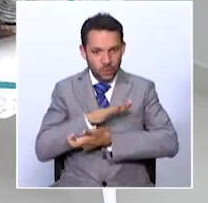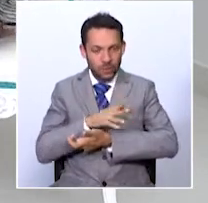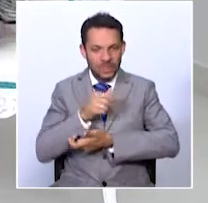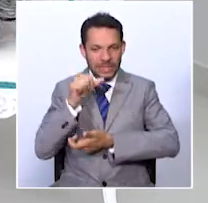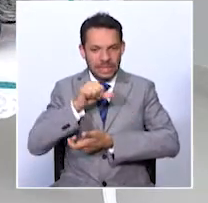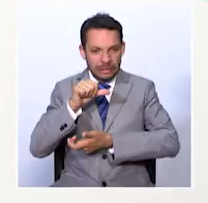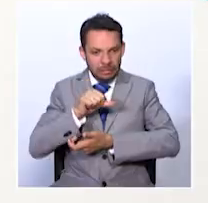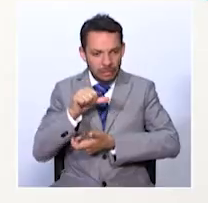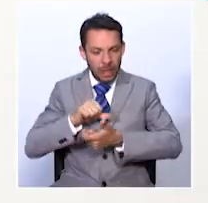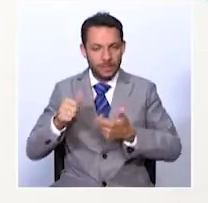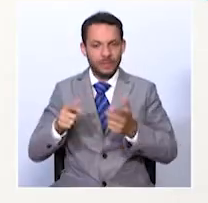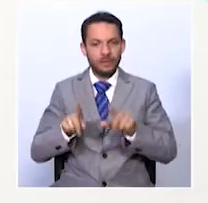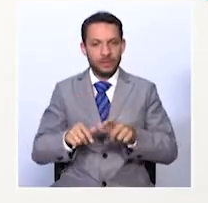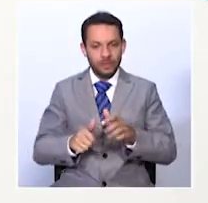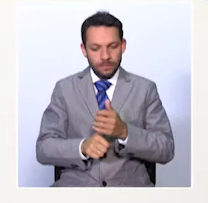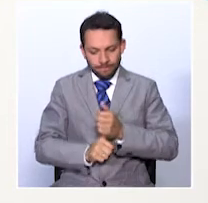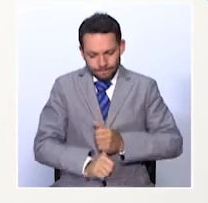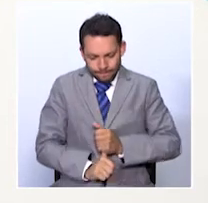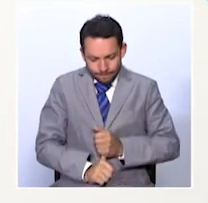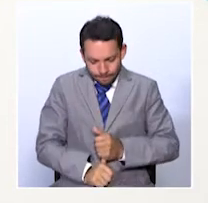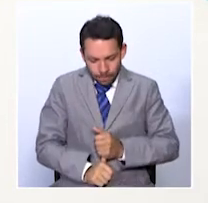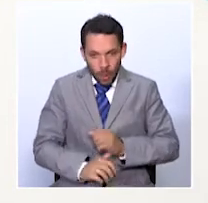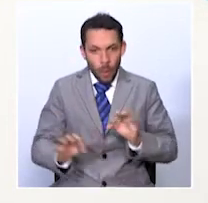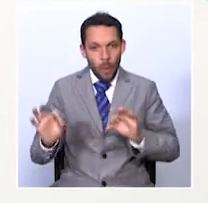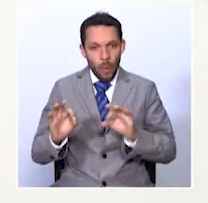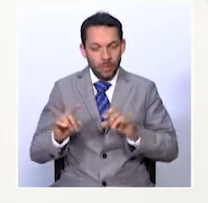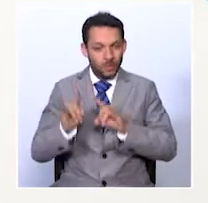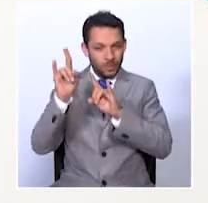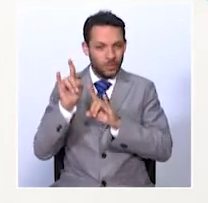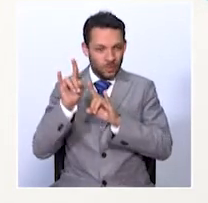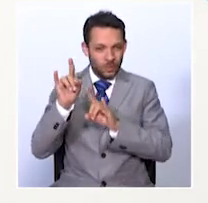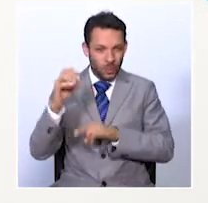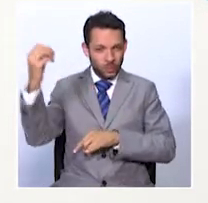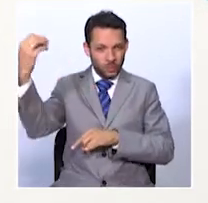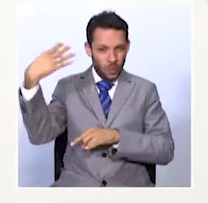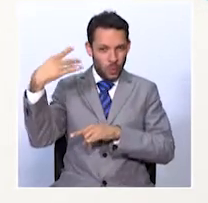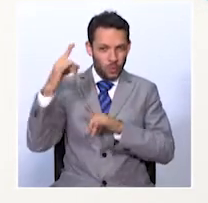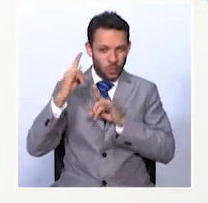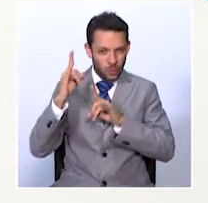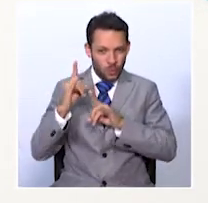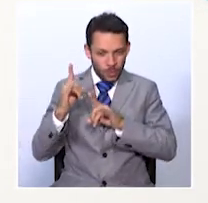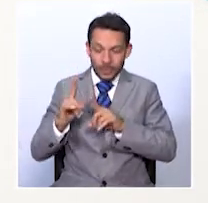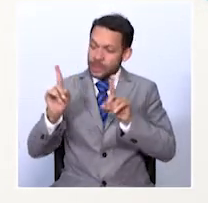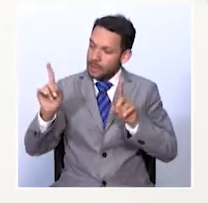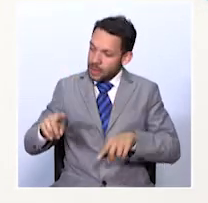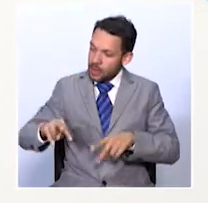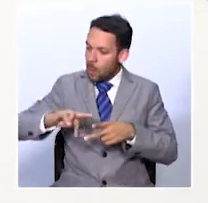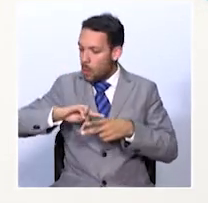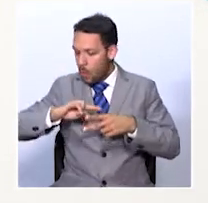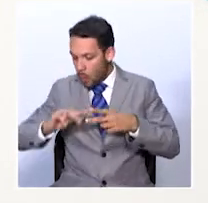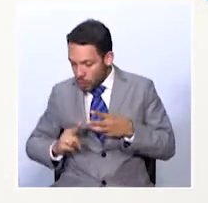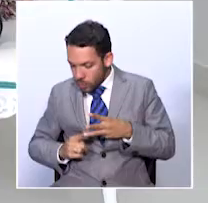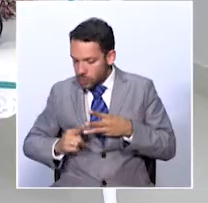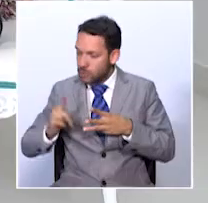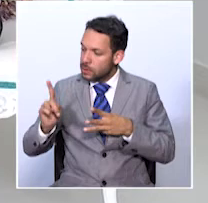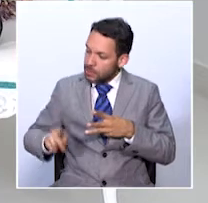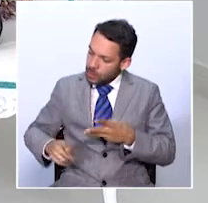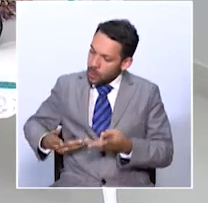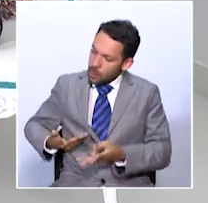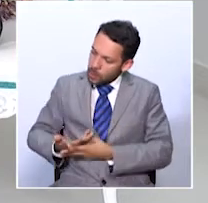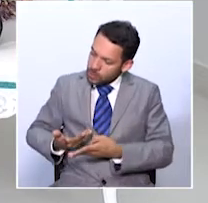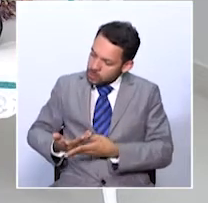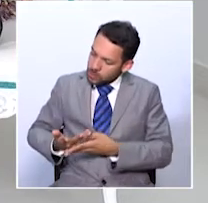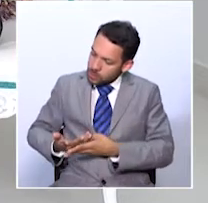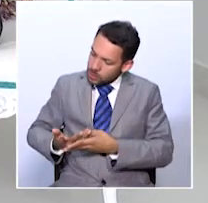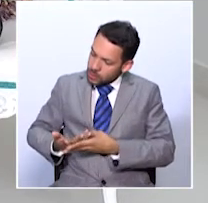intervenir el estreñimiento y evitar la exposición a los rayos ultravioleta, ¿qué otros consejos le podríamos dar a nuestros pacientes para